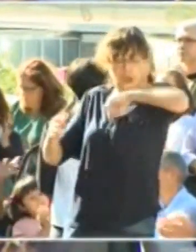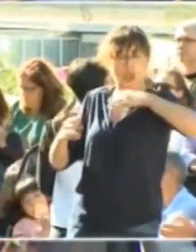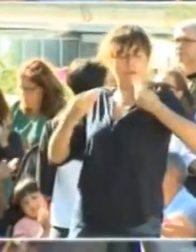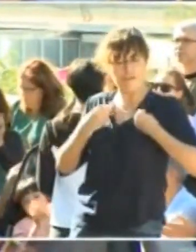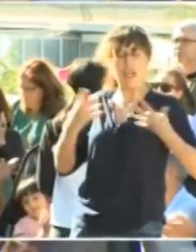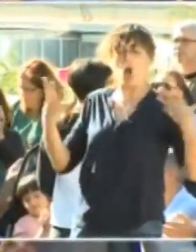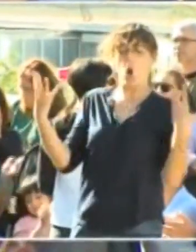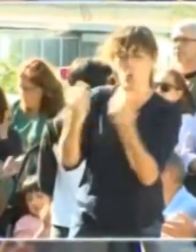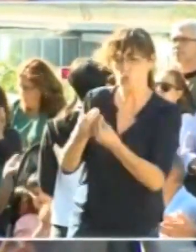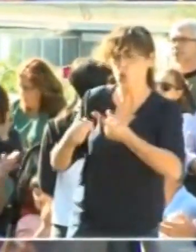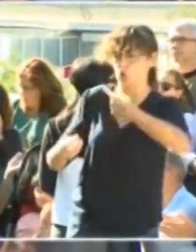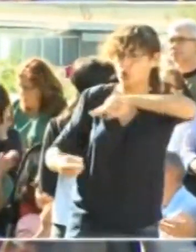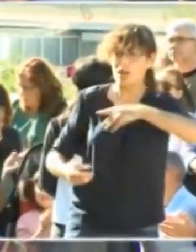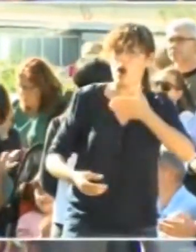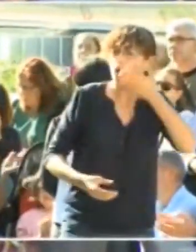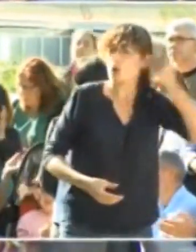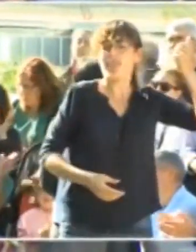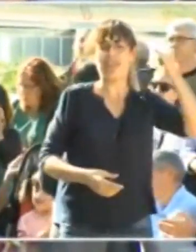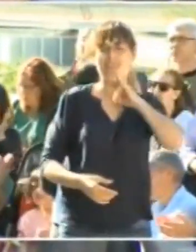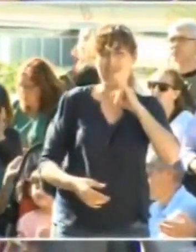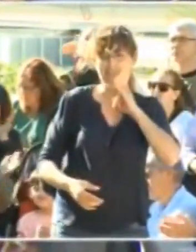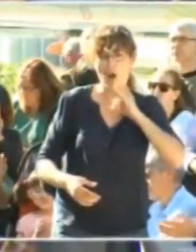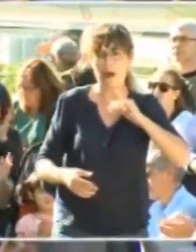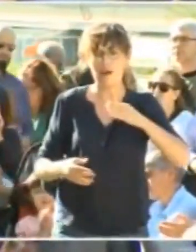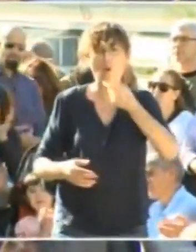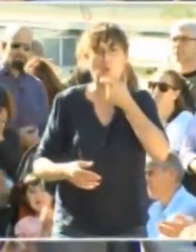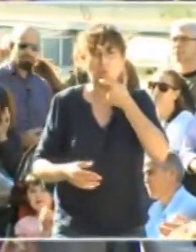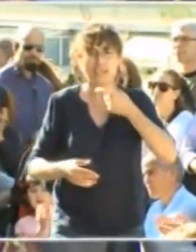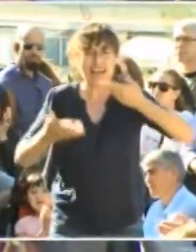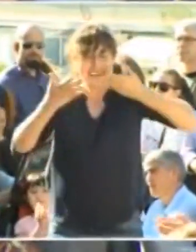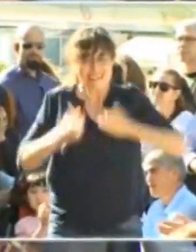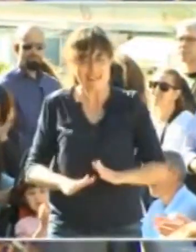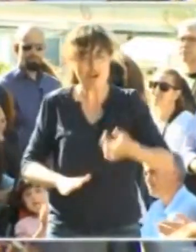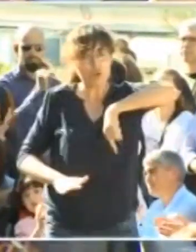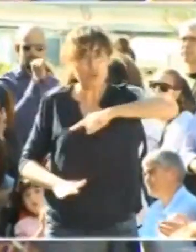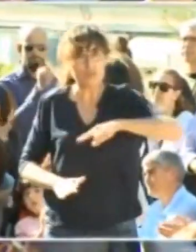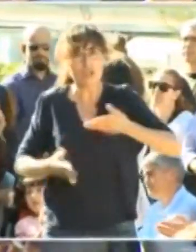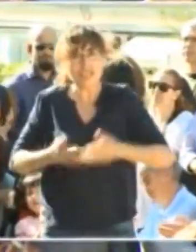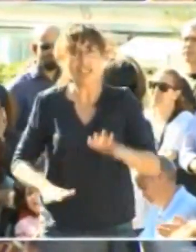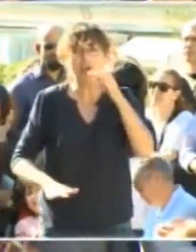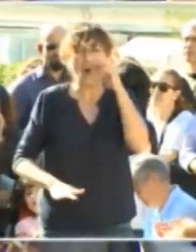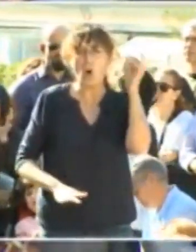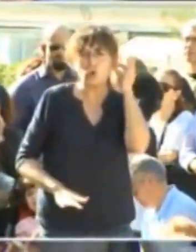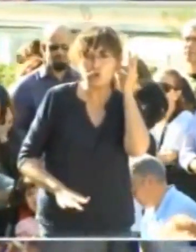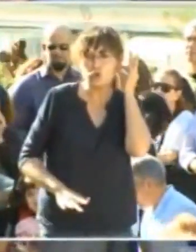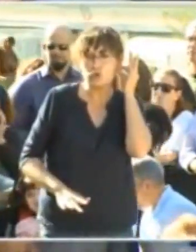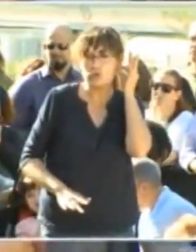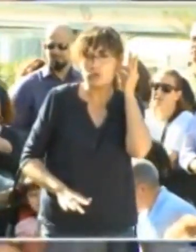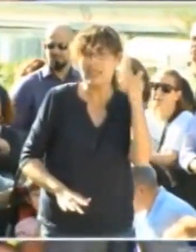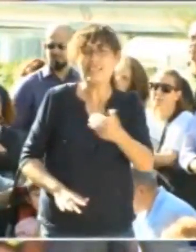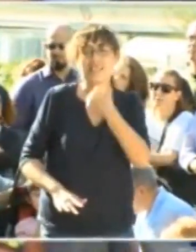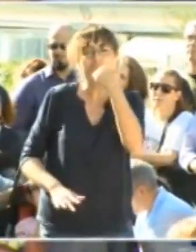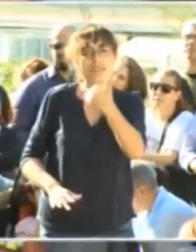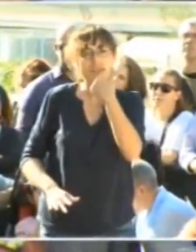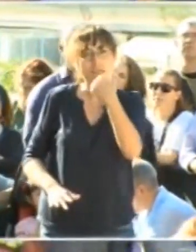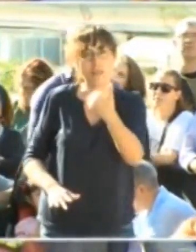que nos enorgullecemos de vuestra lengua de que nos gustaría que nuestros hijos que nuestras hijas sepan que